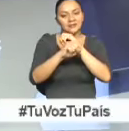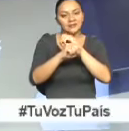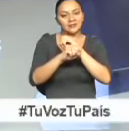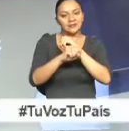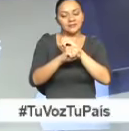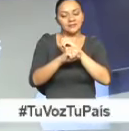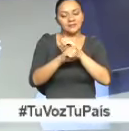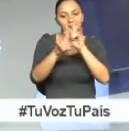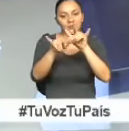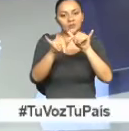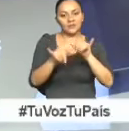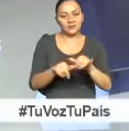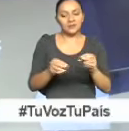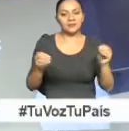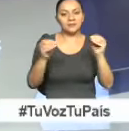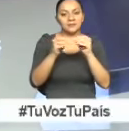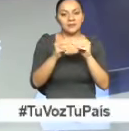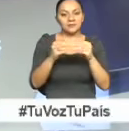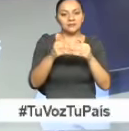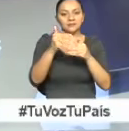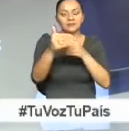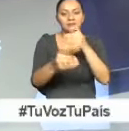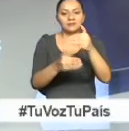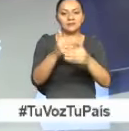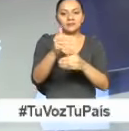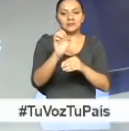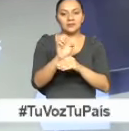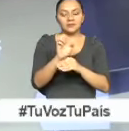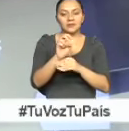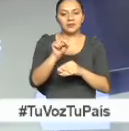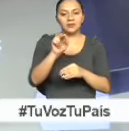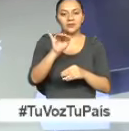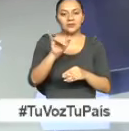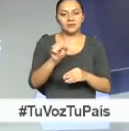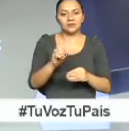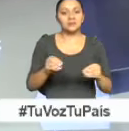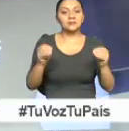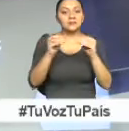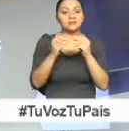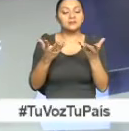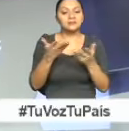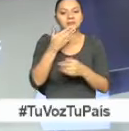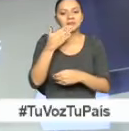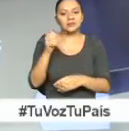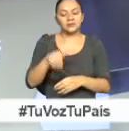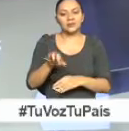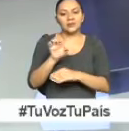con nosotros en pocos minutos, Rodando Ecuador con Cristian Norris. Algo más de lo mejor de la